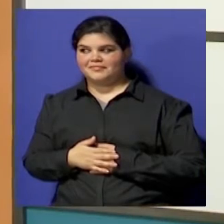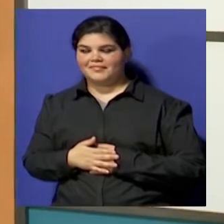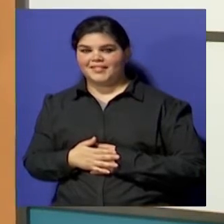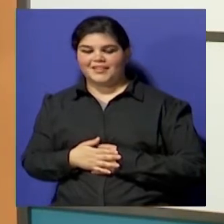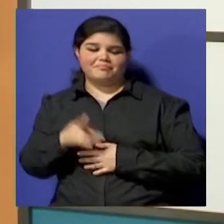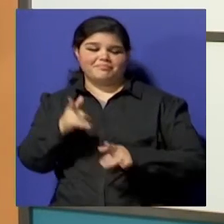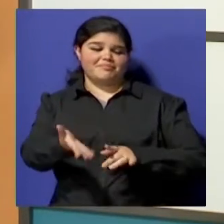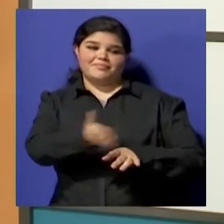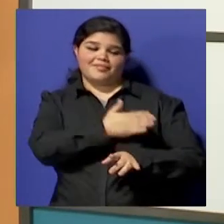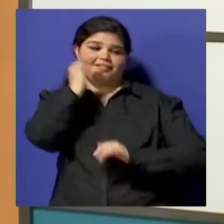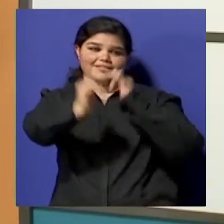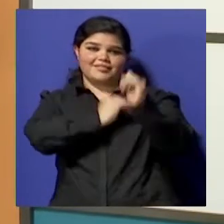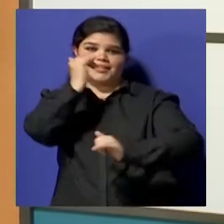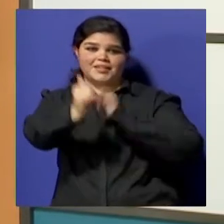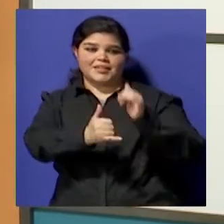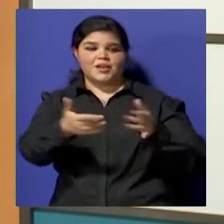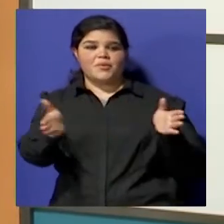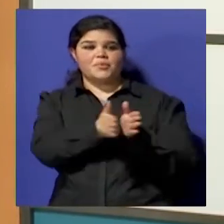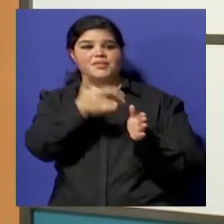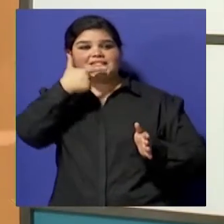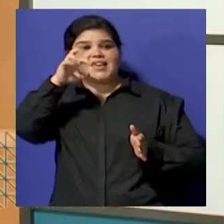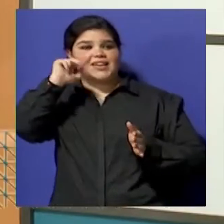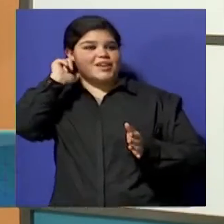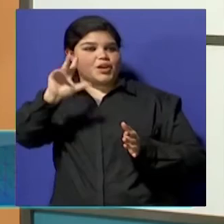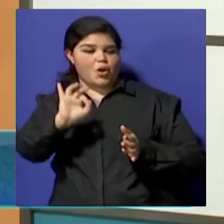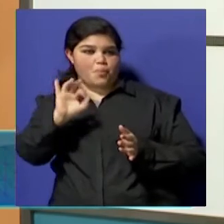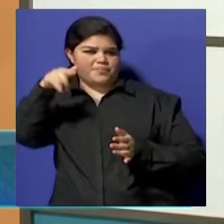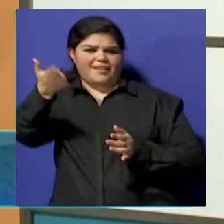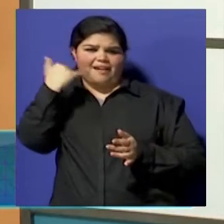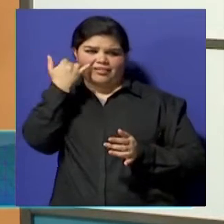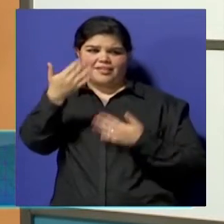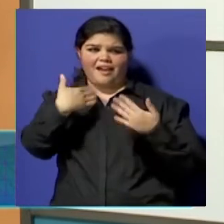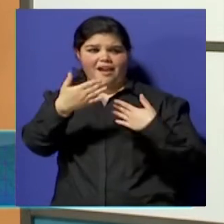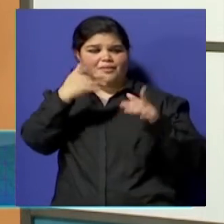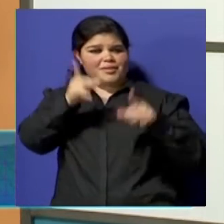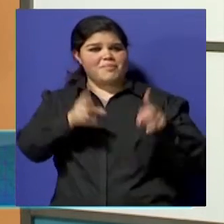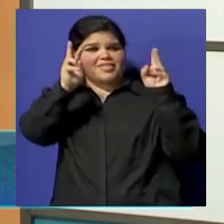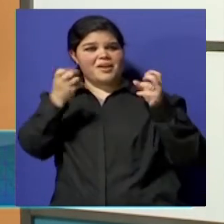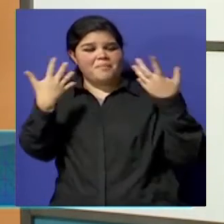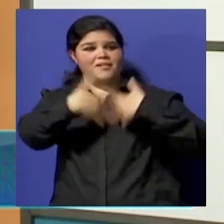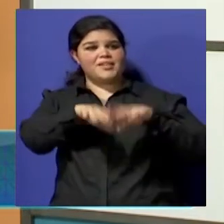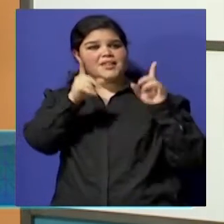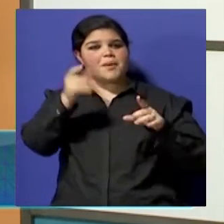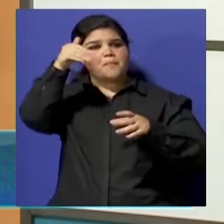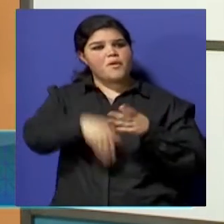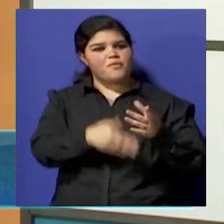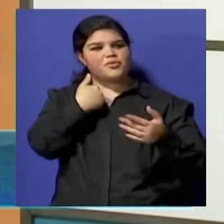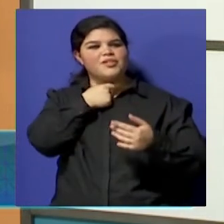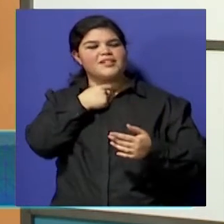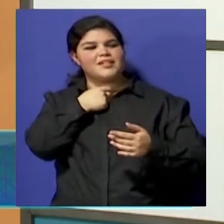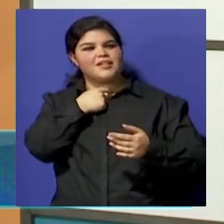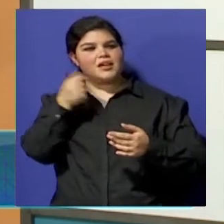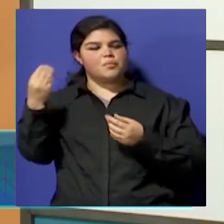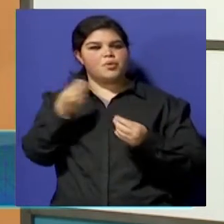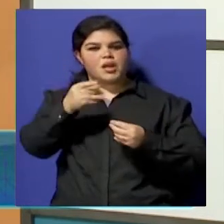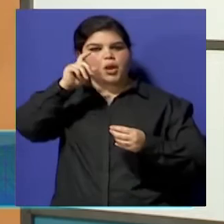Lo decíamos, estamos con Sergio Astorga, ya hemos hablado con él sobre este tema y queremos volver a profundizar tras la finalización